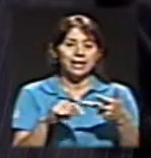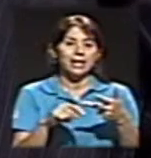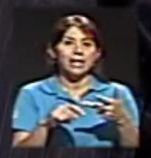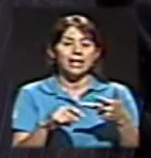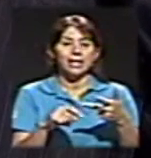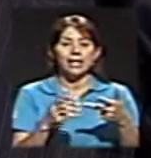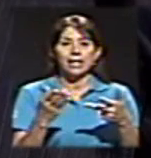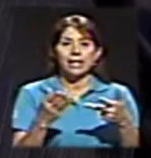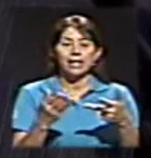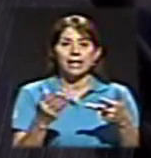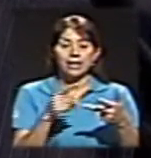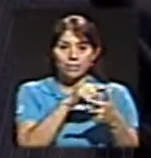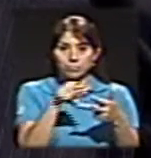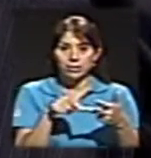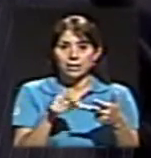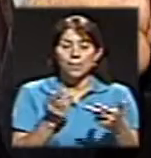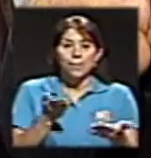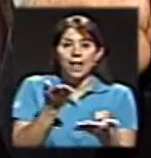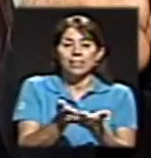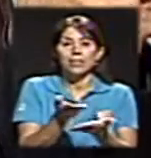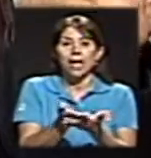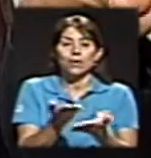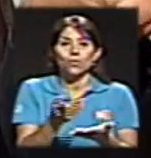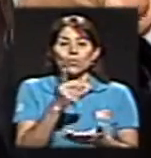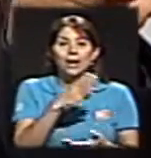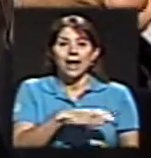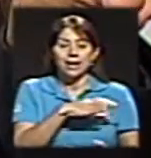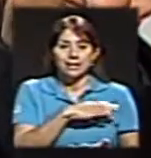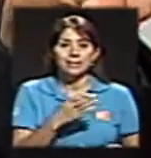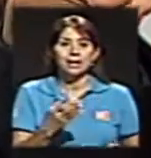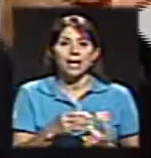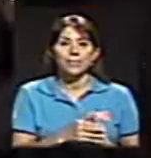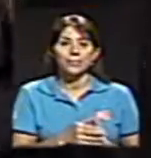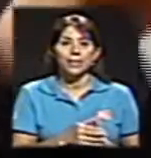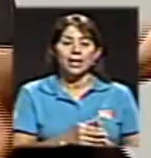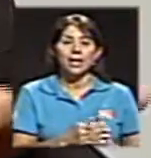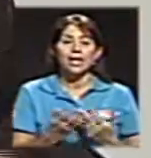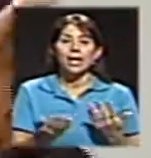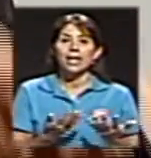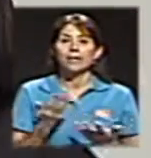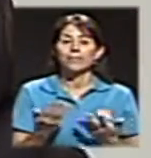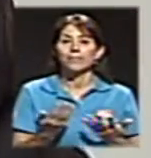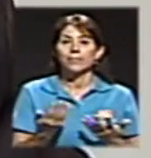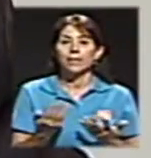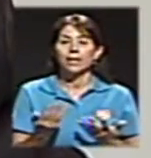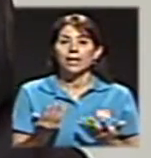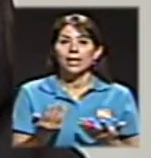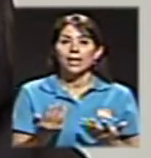digamos que plantearon una cierta característica. El hecho de que hace